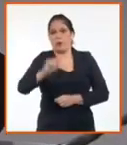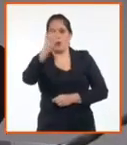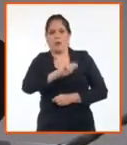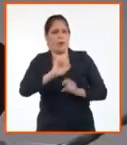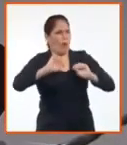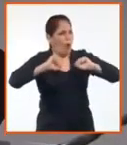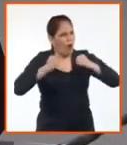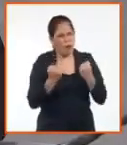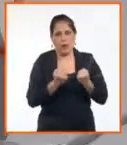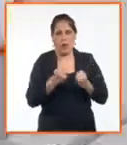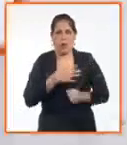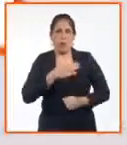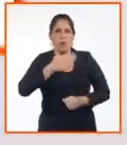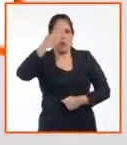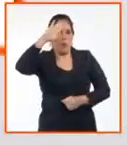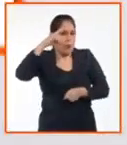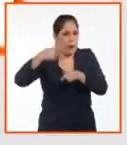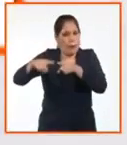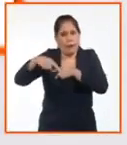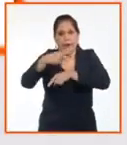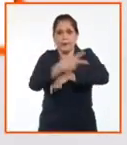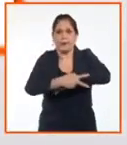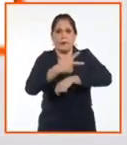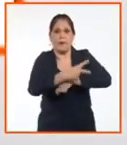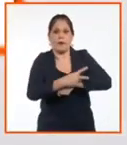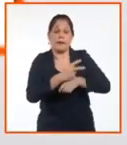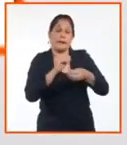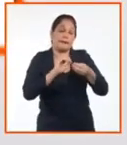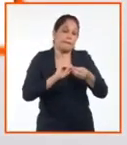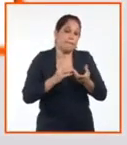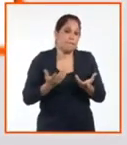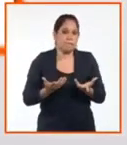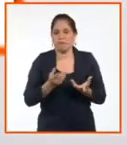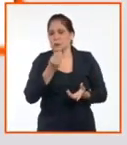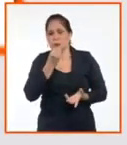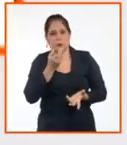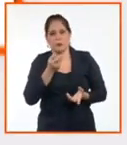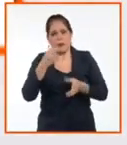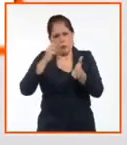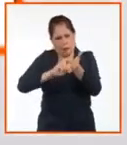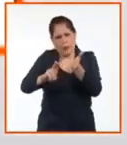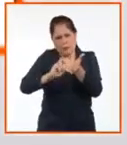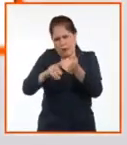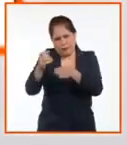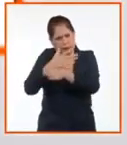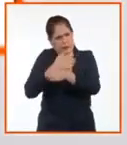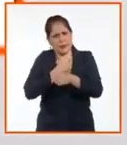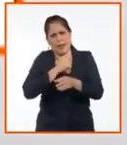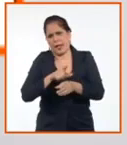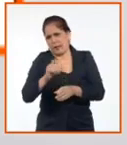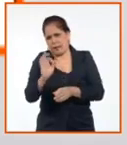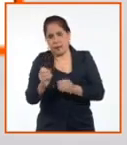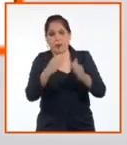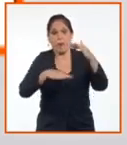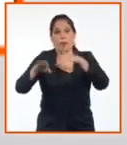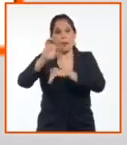hay otro hay otra por ejemplo hay otro mensaje más hay muchos mensajes en el otro tenemos muchos ejemplos otro el ministerio